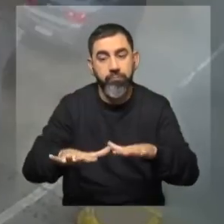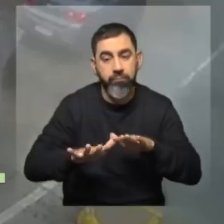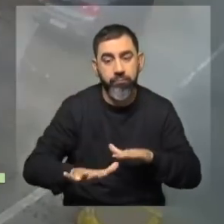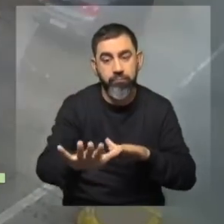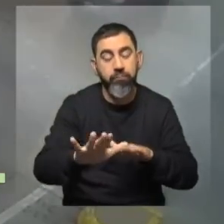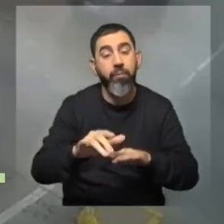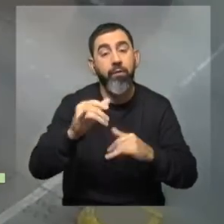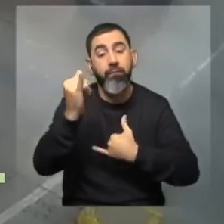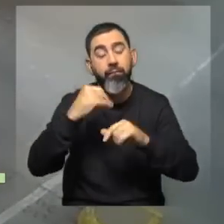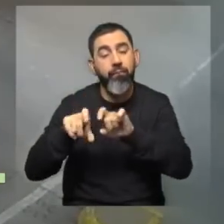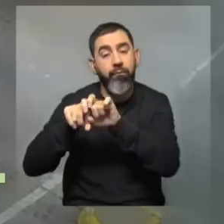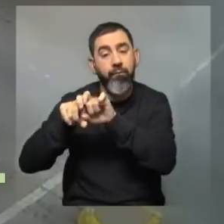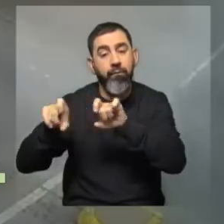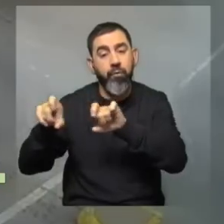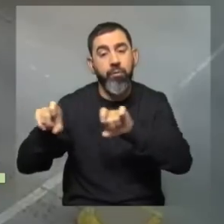demás